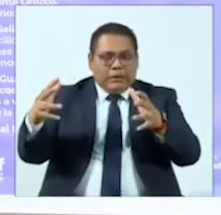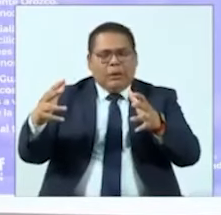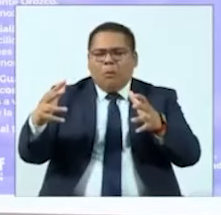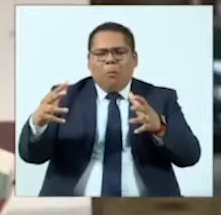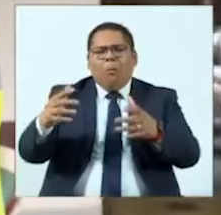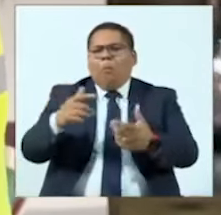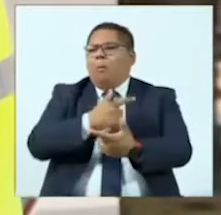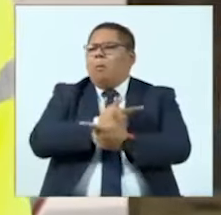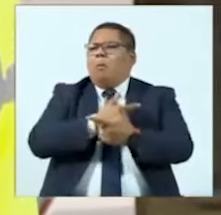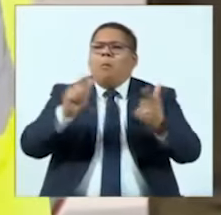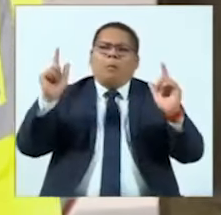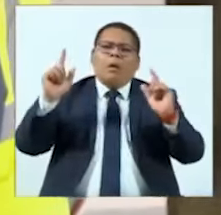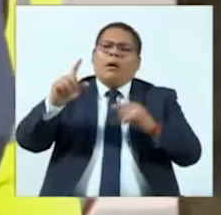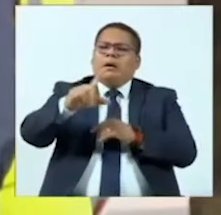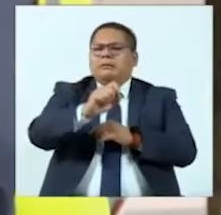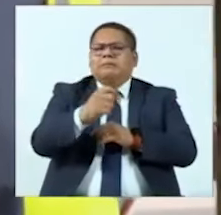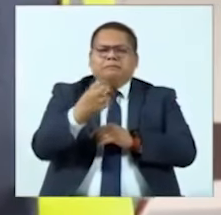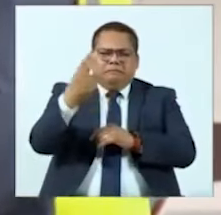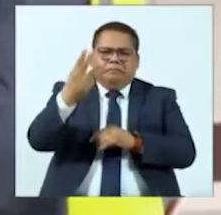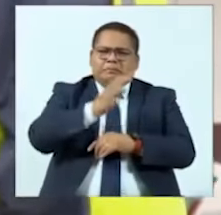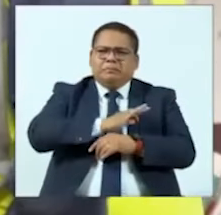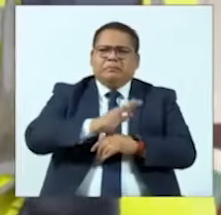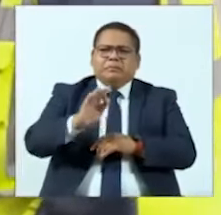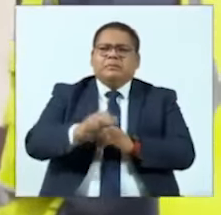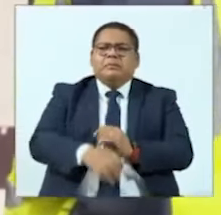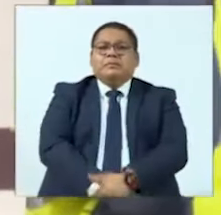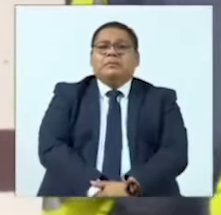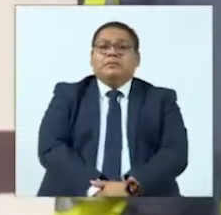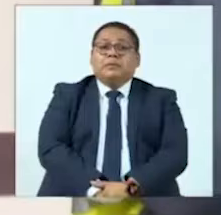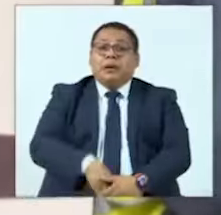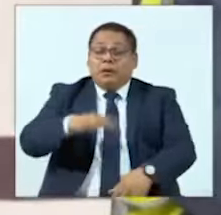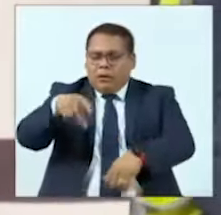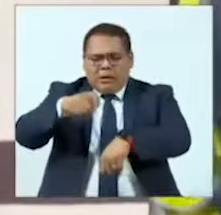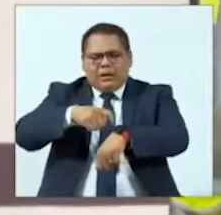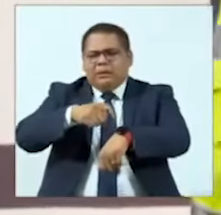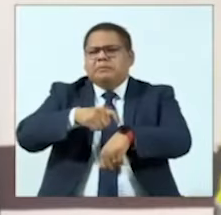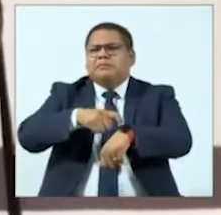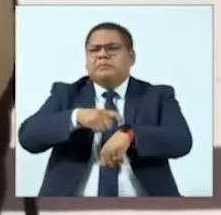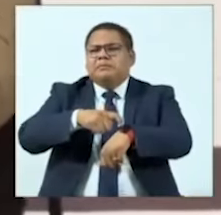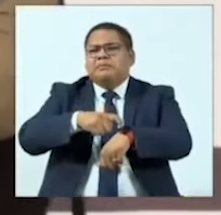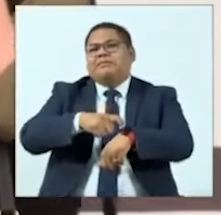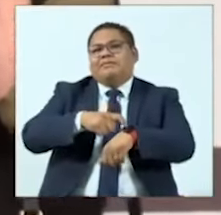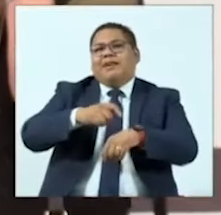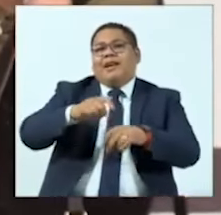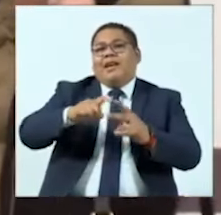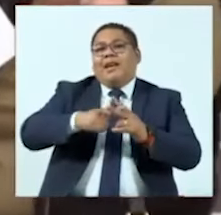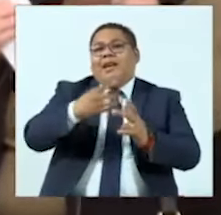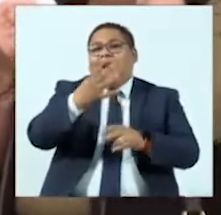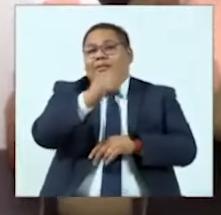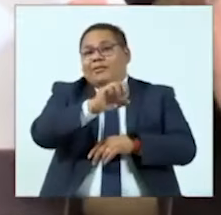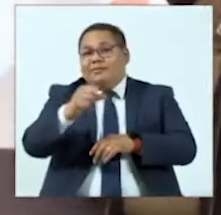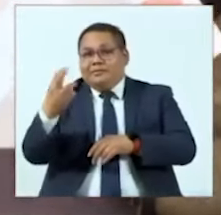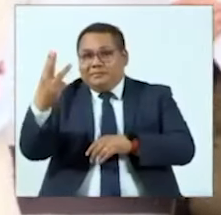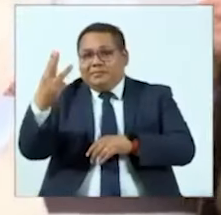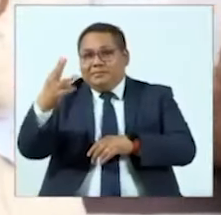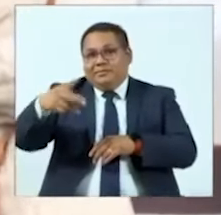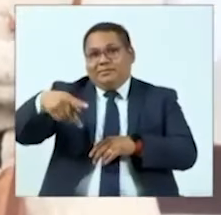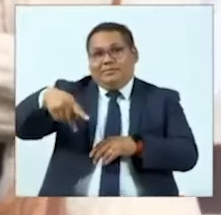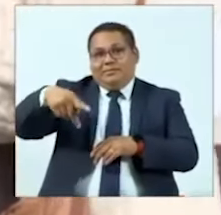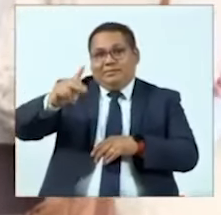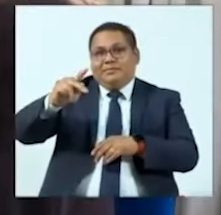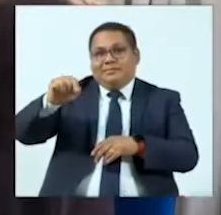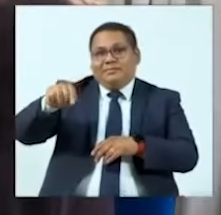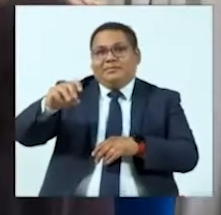cualquiera las 23 oficialías estará al beneficio de qué horas a qué horas trabajan el horario es de 9 a 3 pero como es la